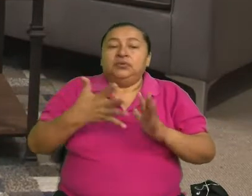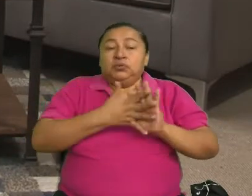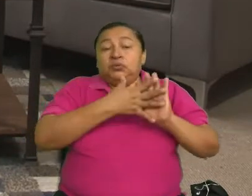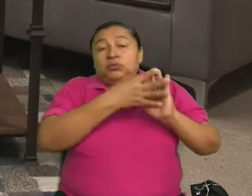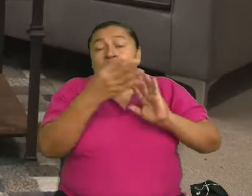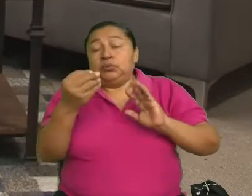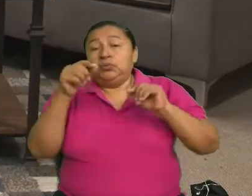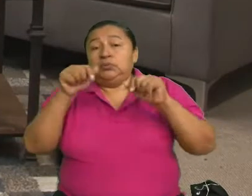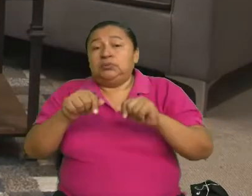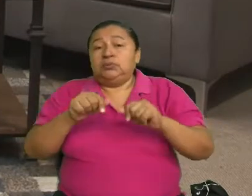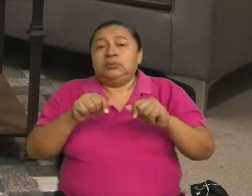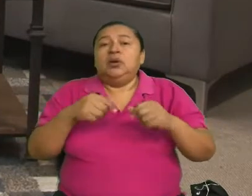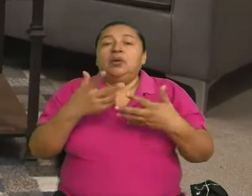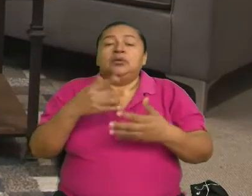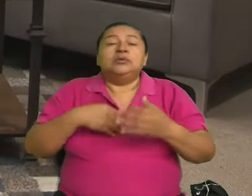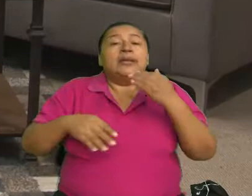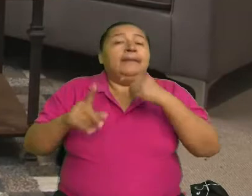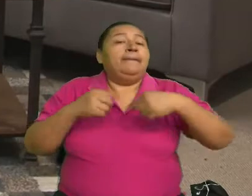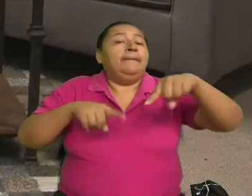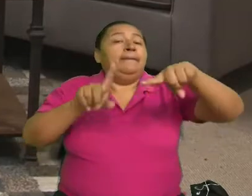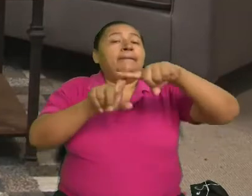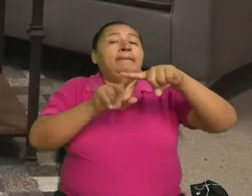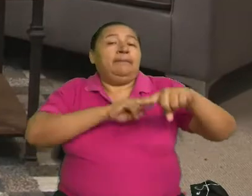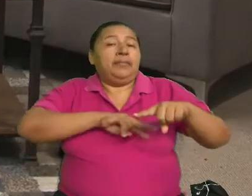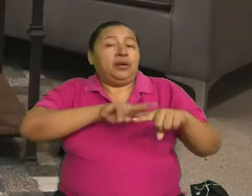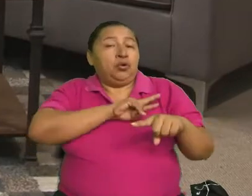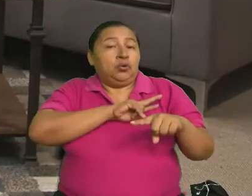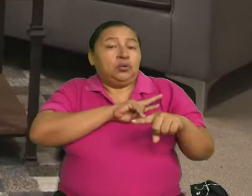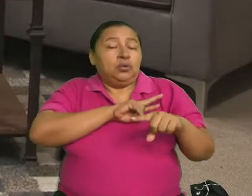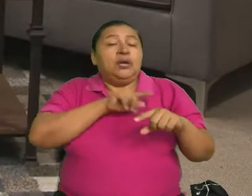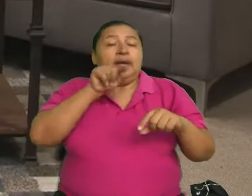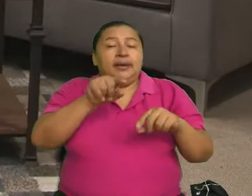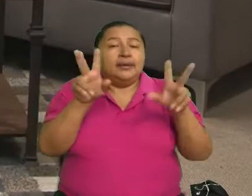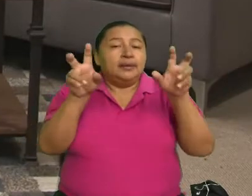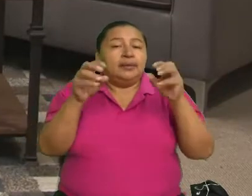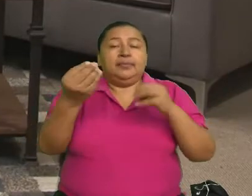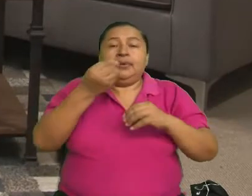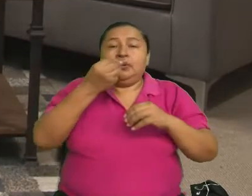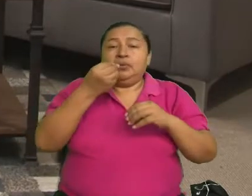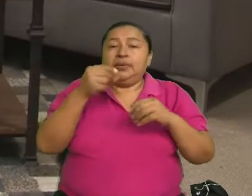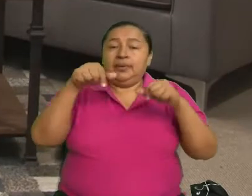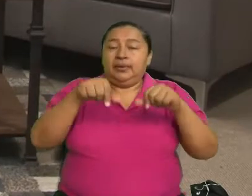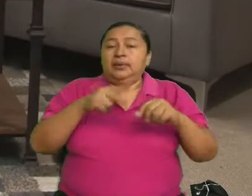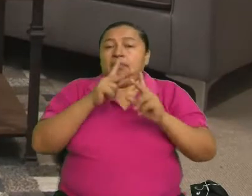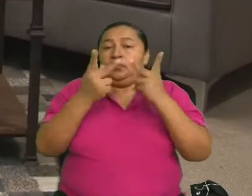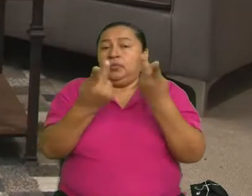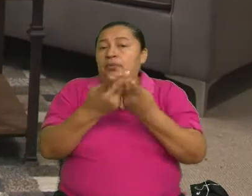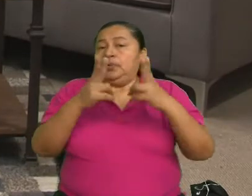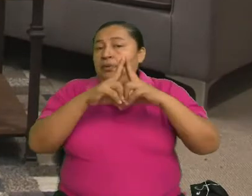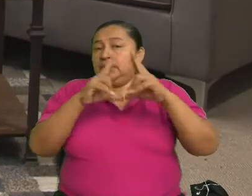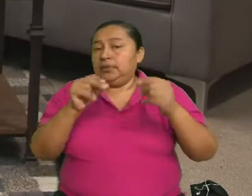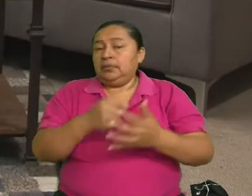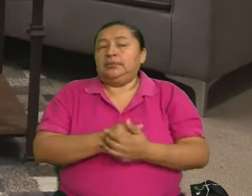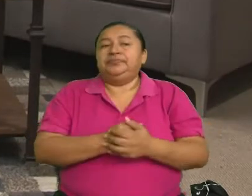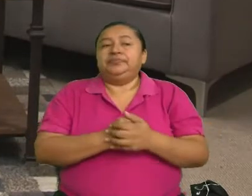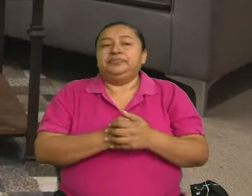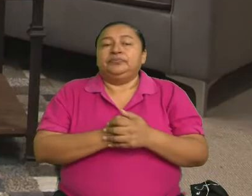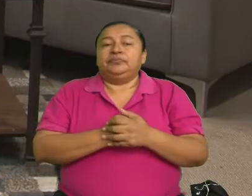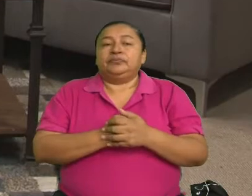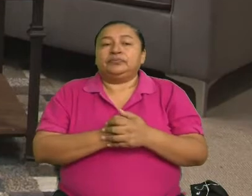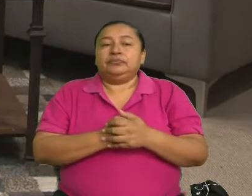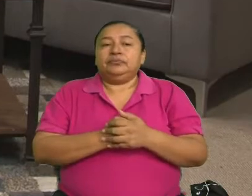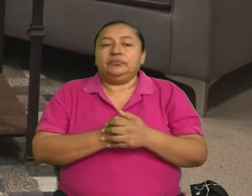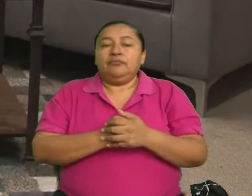momento de que se revaloriza este aspecto gastronómico del pueblo nicaragüense? En este aspecto hay que decir que